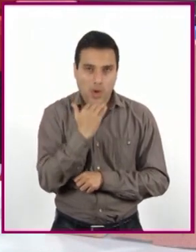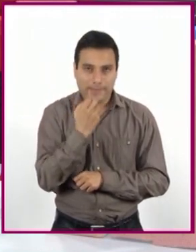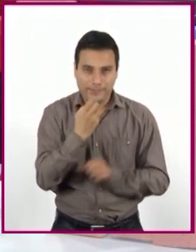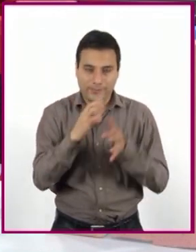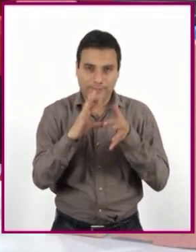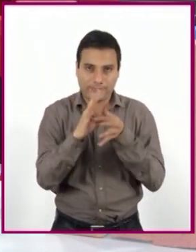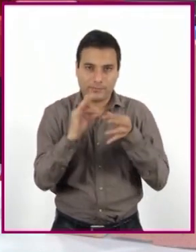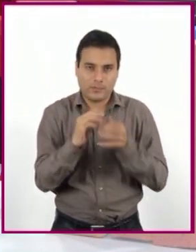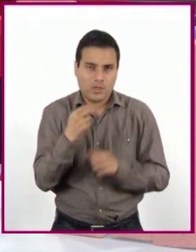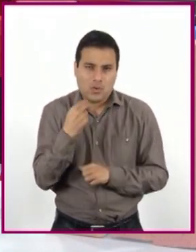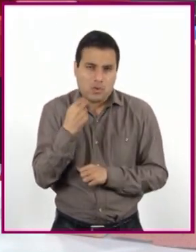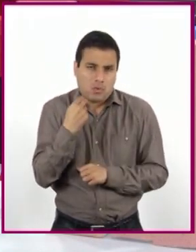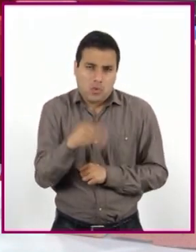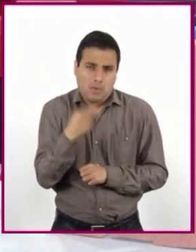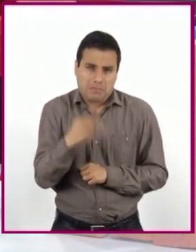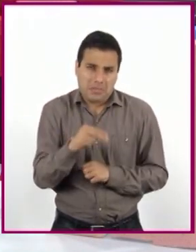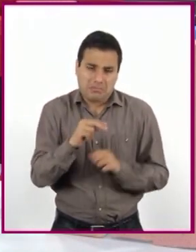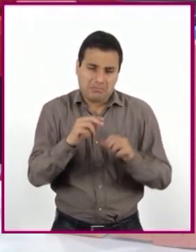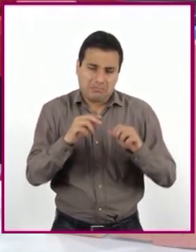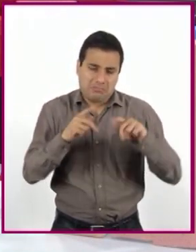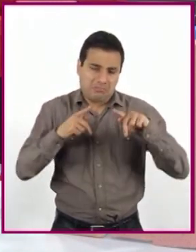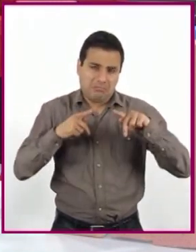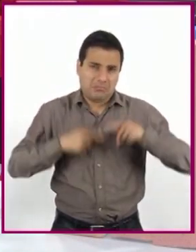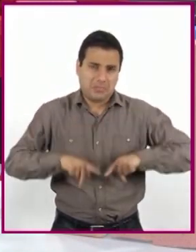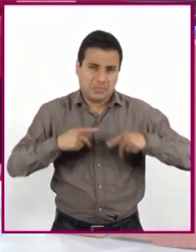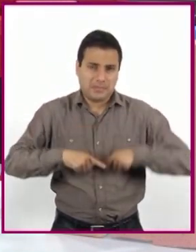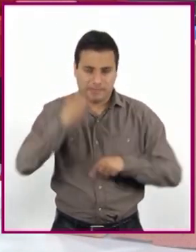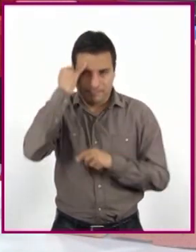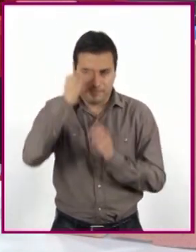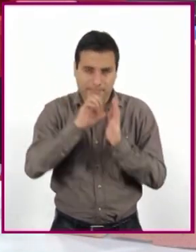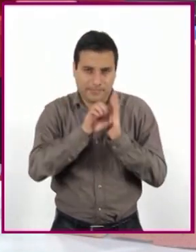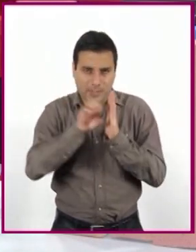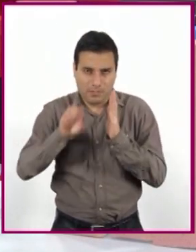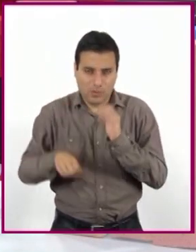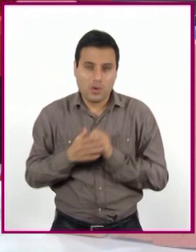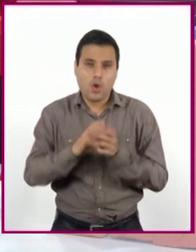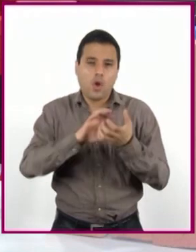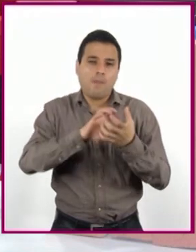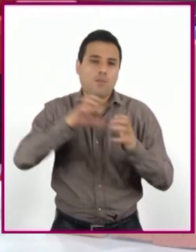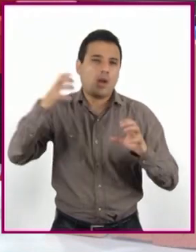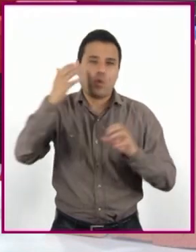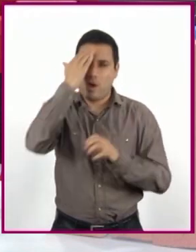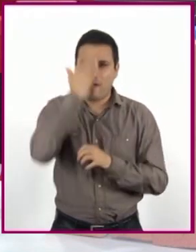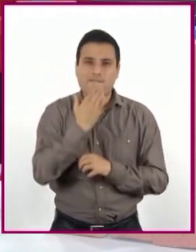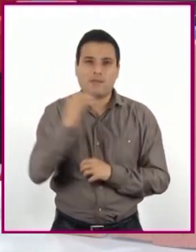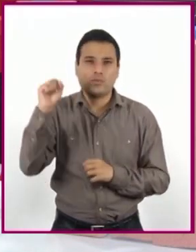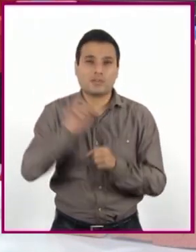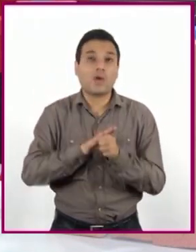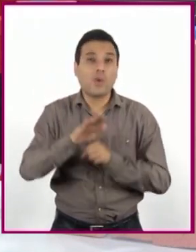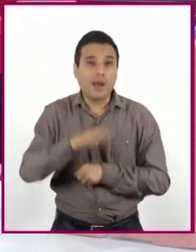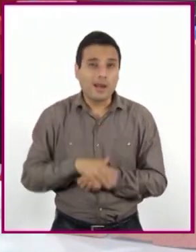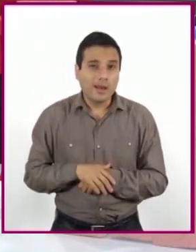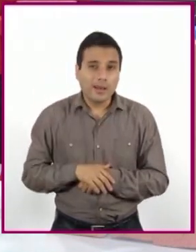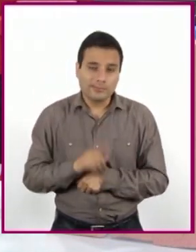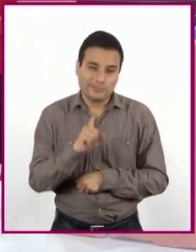son arbitrarios. Por ejemplo, la molécula más famosa yo creo que es la del